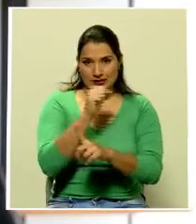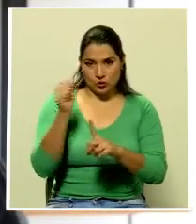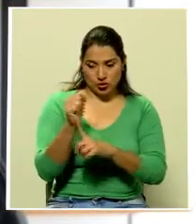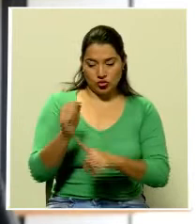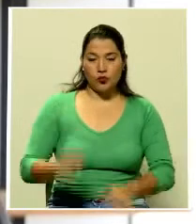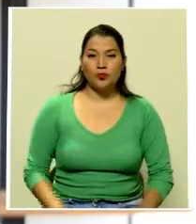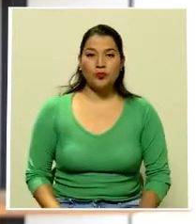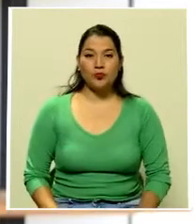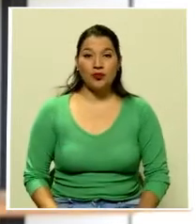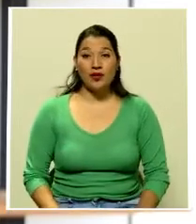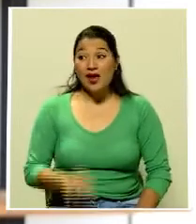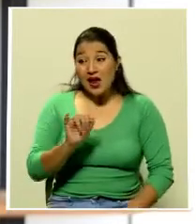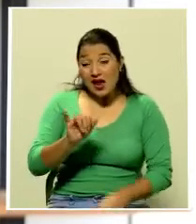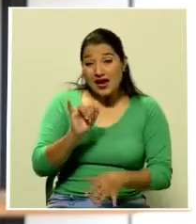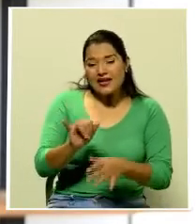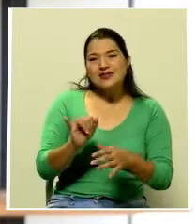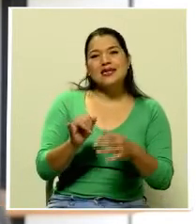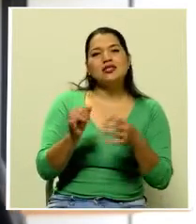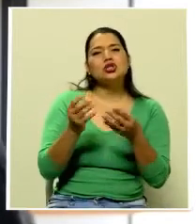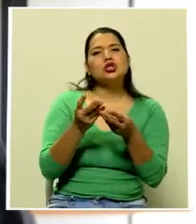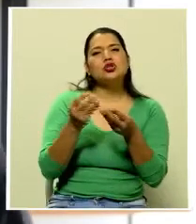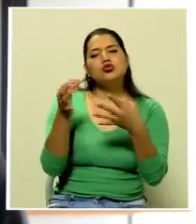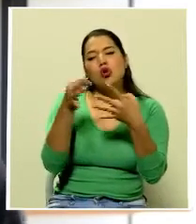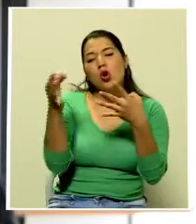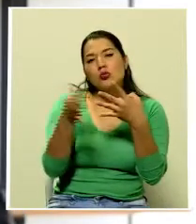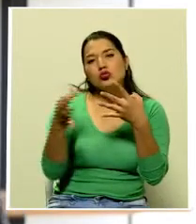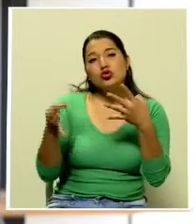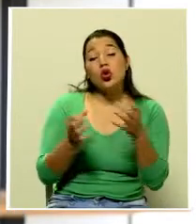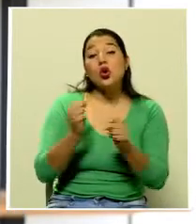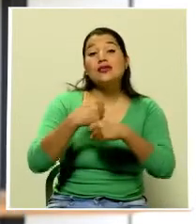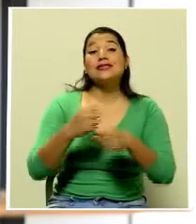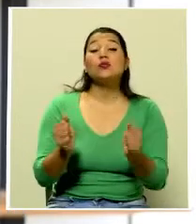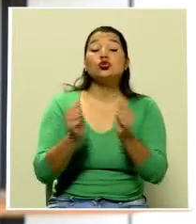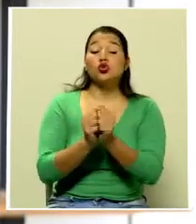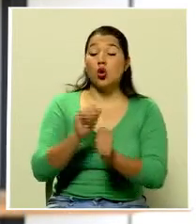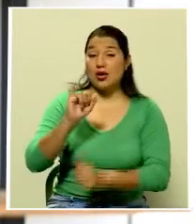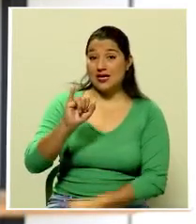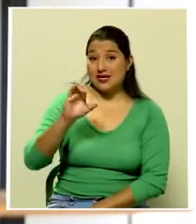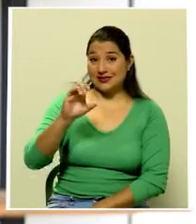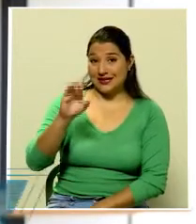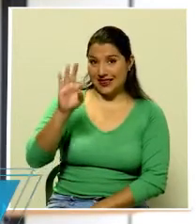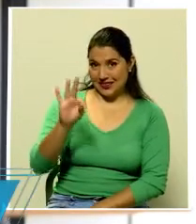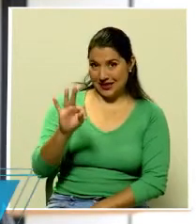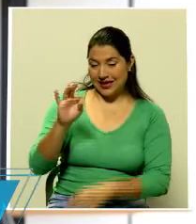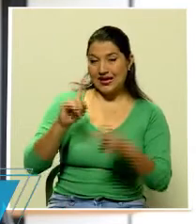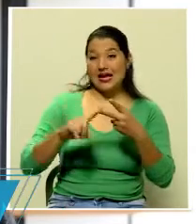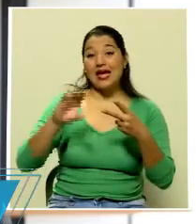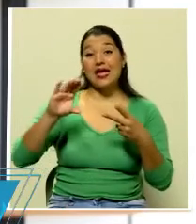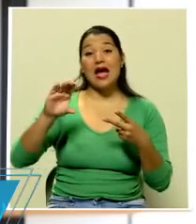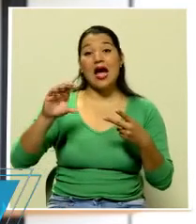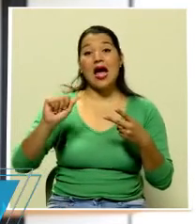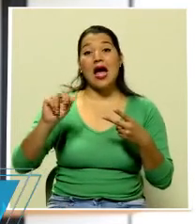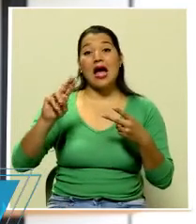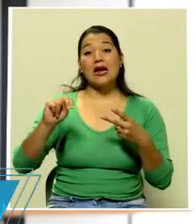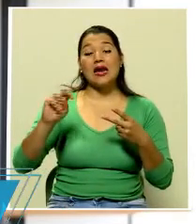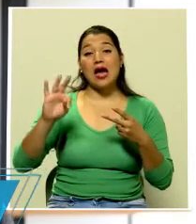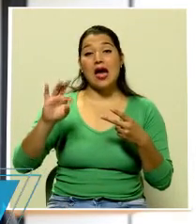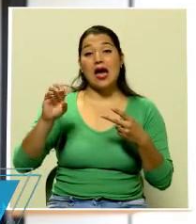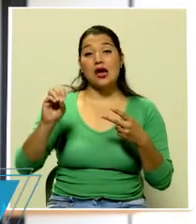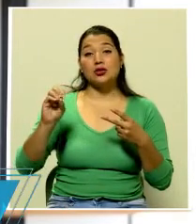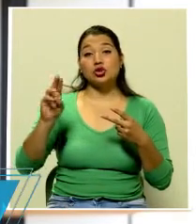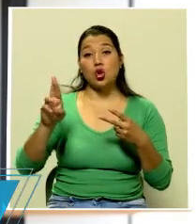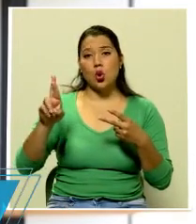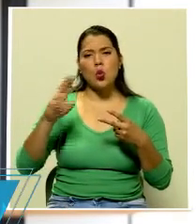caja de herramientas la desarrollamos en alianza con el ICT y Canatur para ofrecerle a todas las empresas de todos